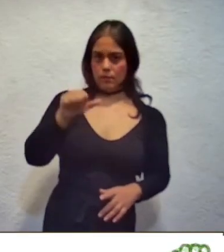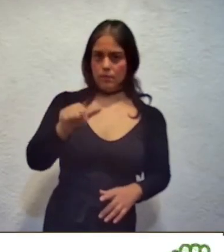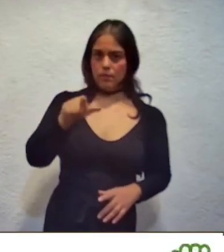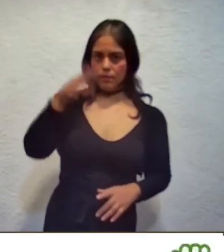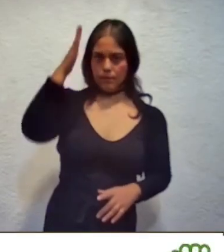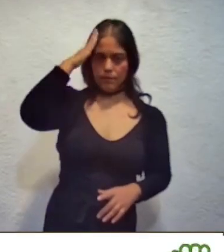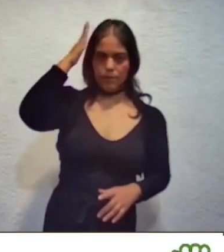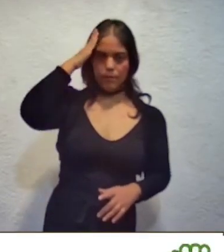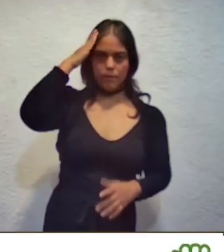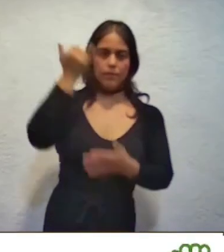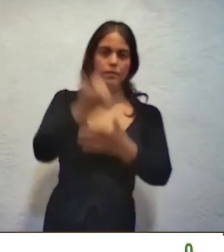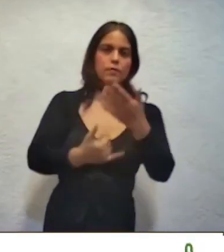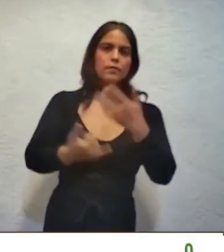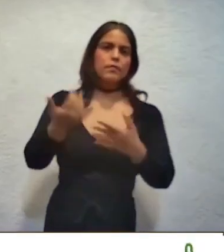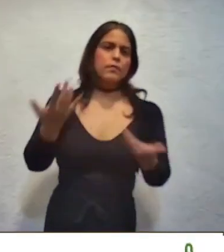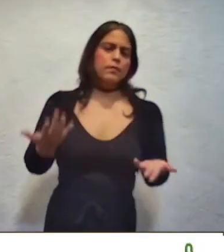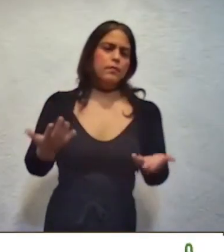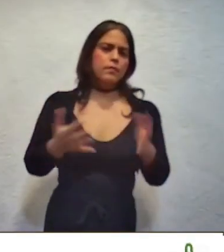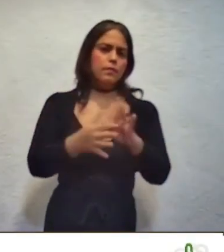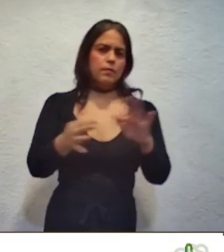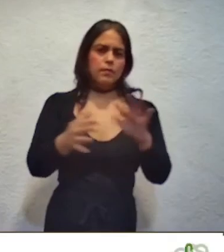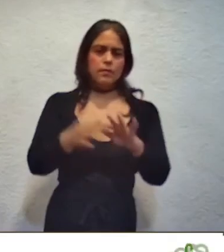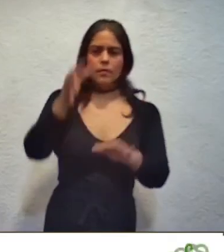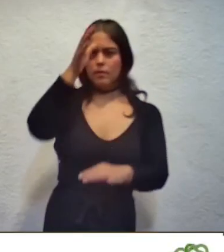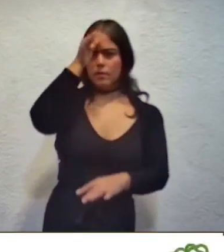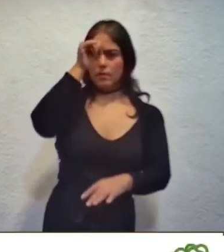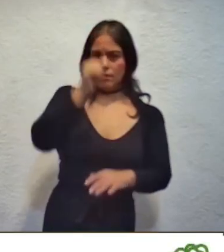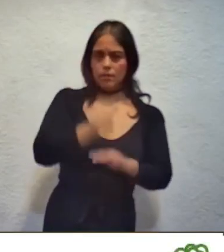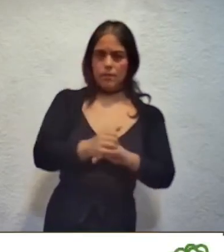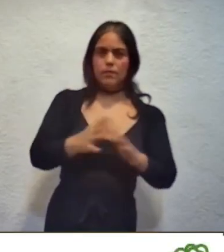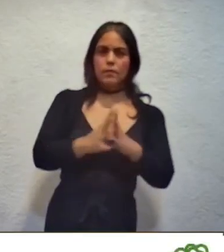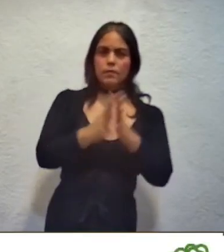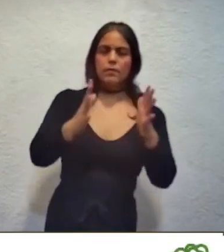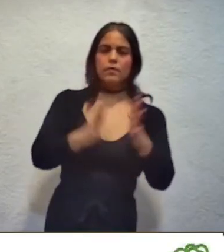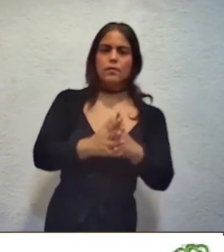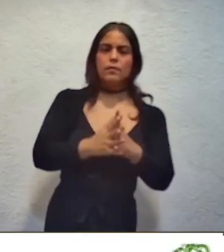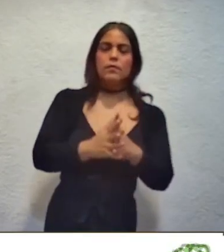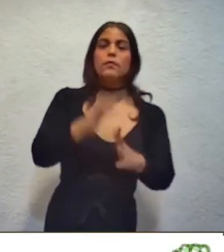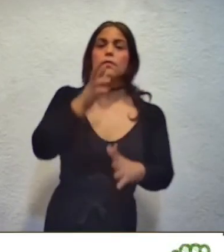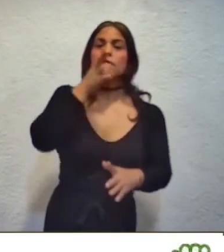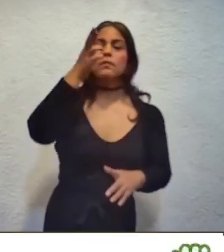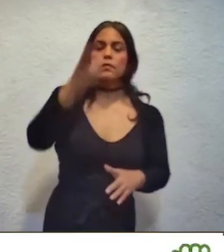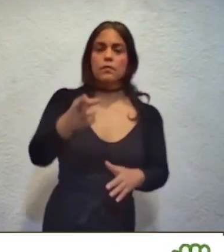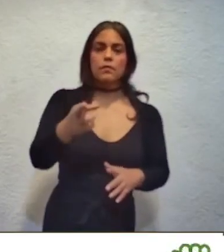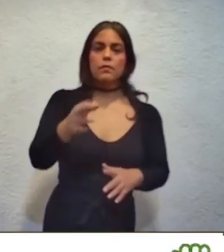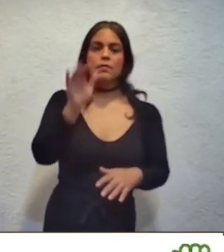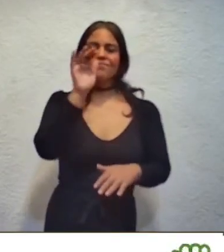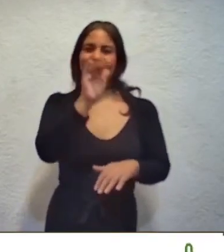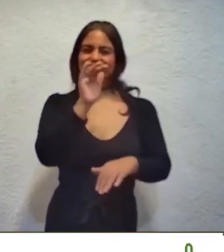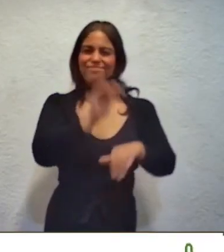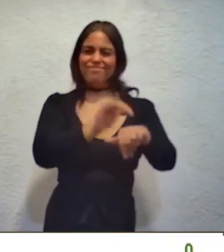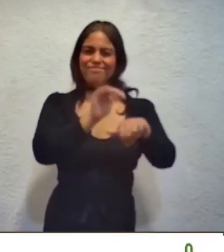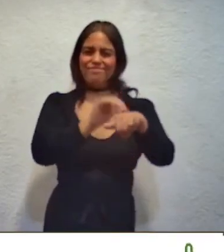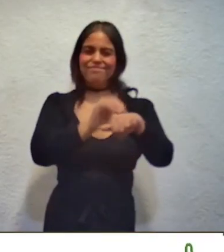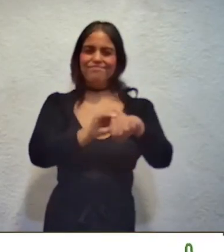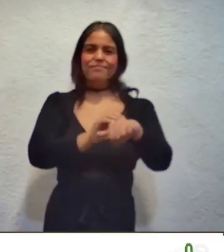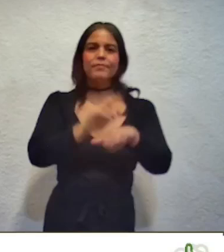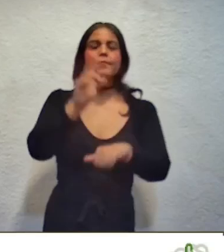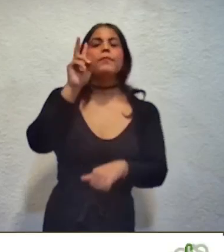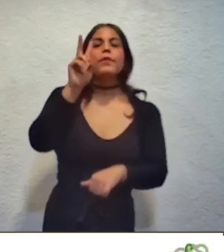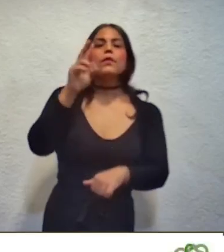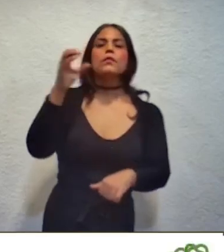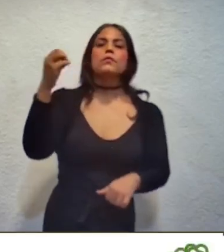El proyecto de la cuenta es el relativo al acuerdo plenario por el que se da respuesta a lo solicitado mediante escrito de fecha 2 de octubre